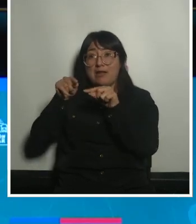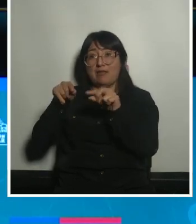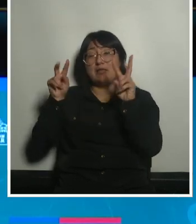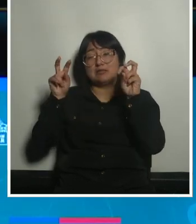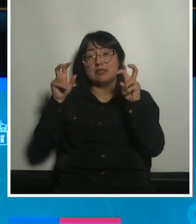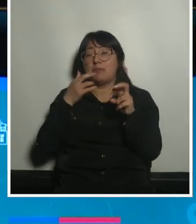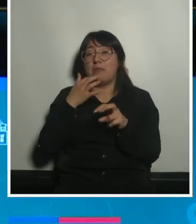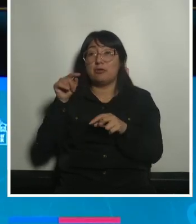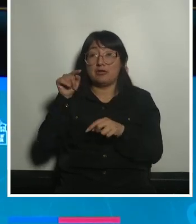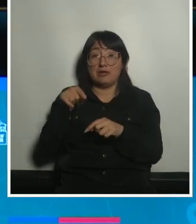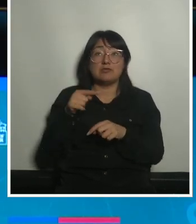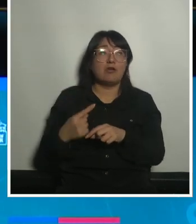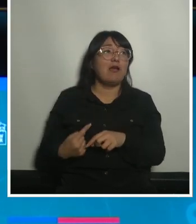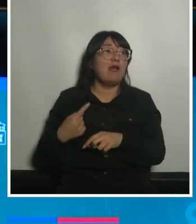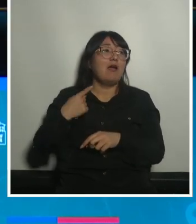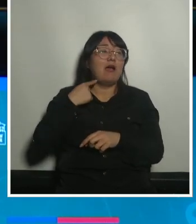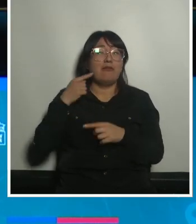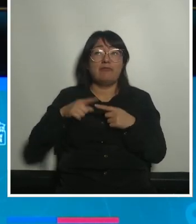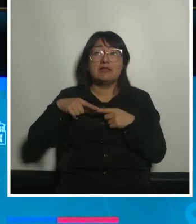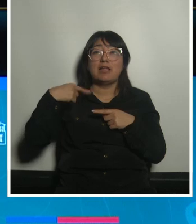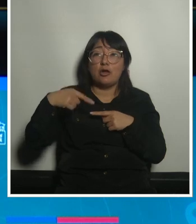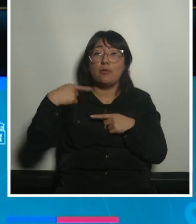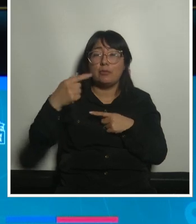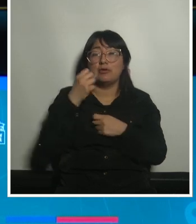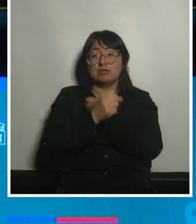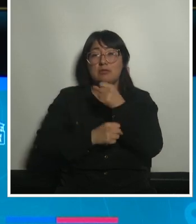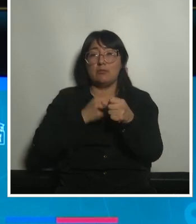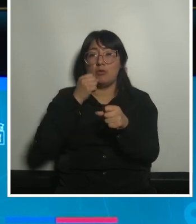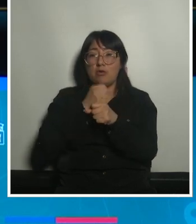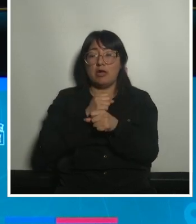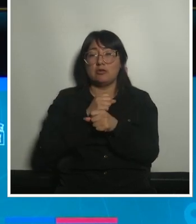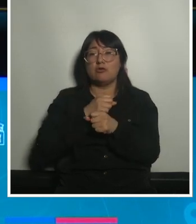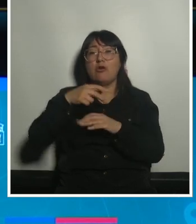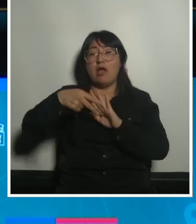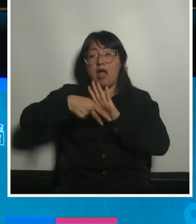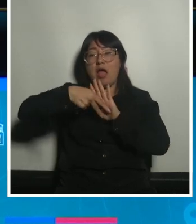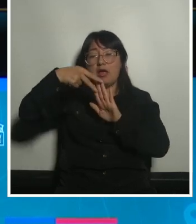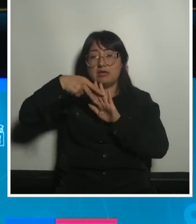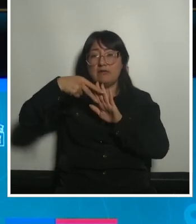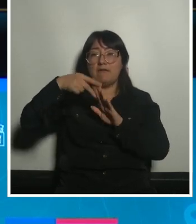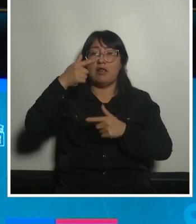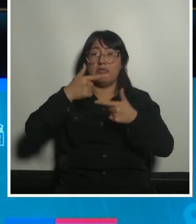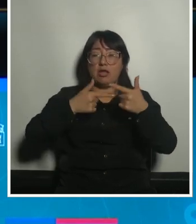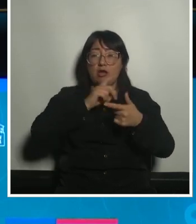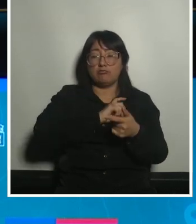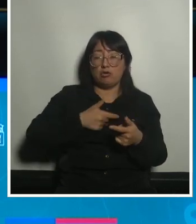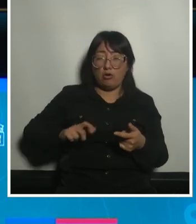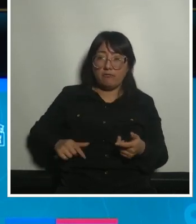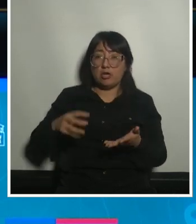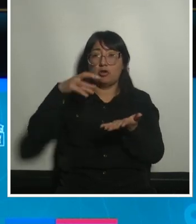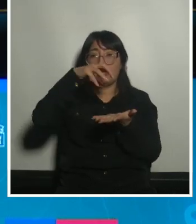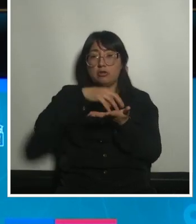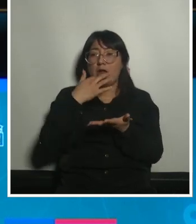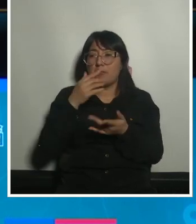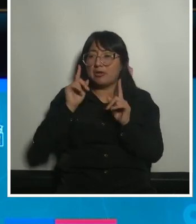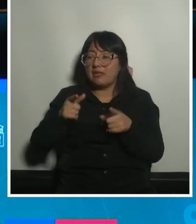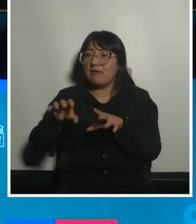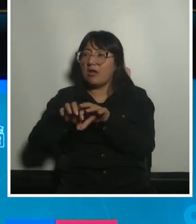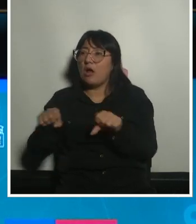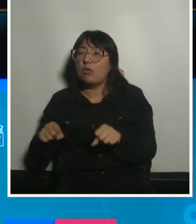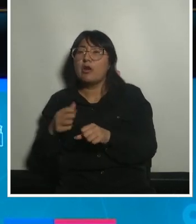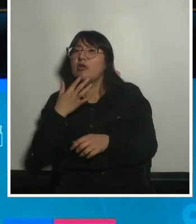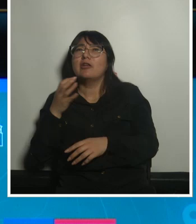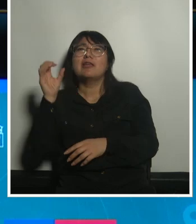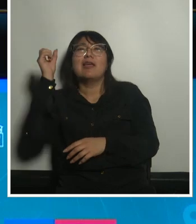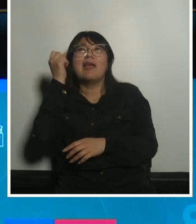a repercutir en los siguientes años a nivel de municipios costeros y de gobiernos regionales, porque va a haber que ponerse de acuerdo en qué entendemos